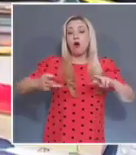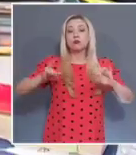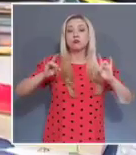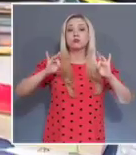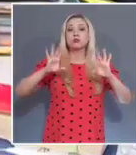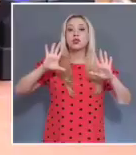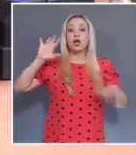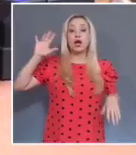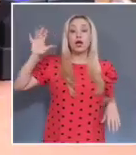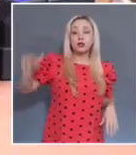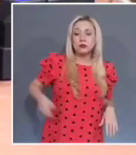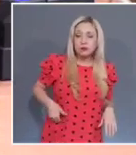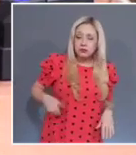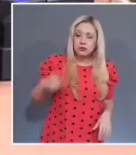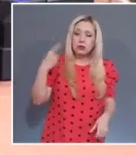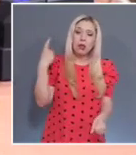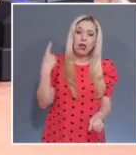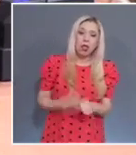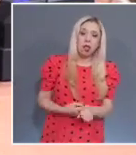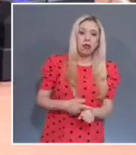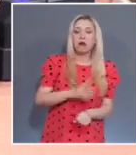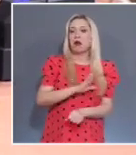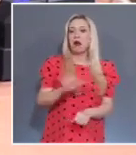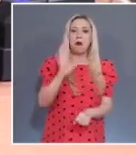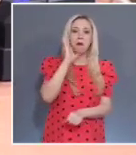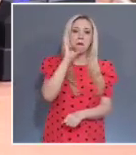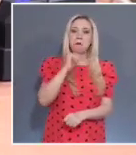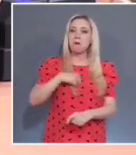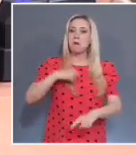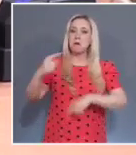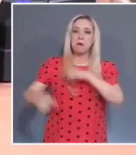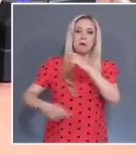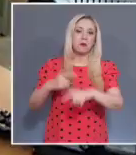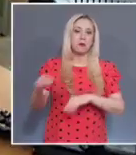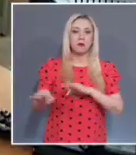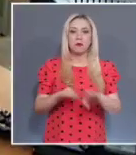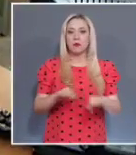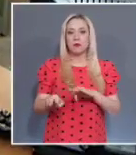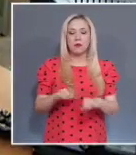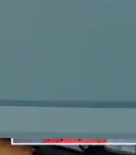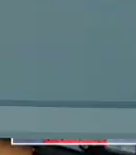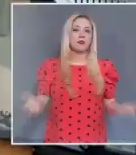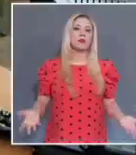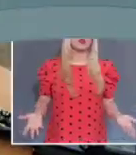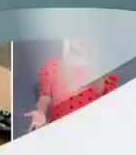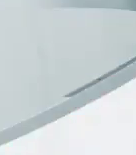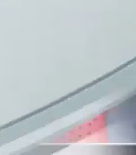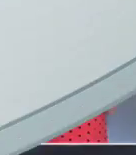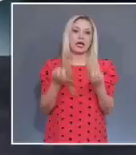o enfermedad que no constituya un riesgo de trabajo.